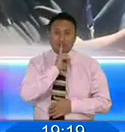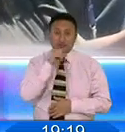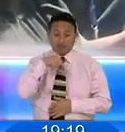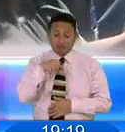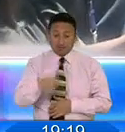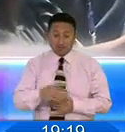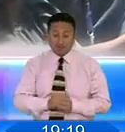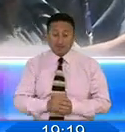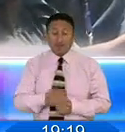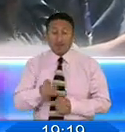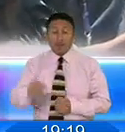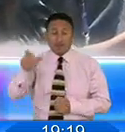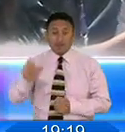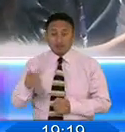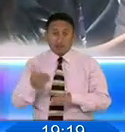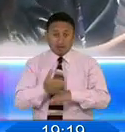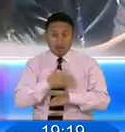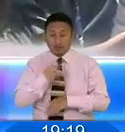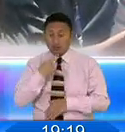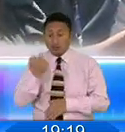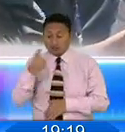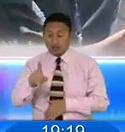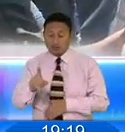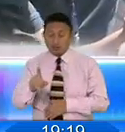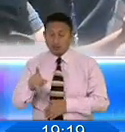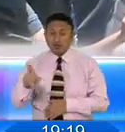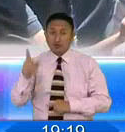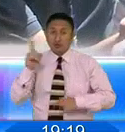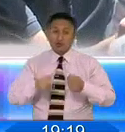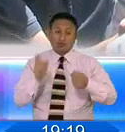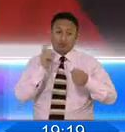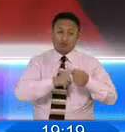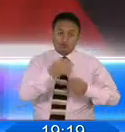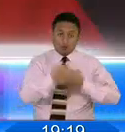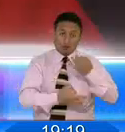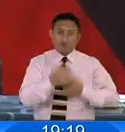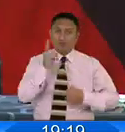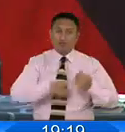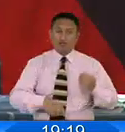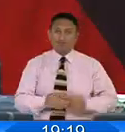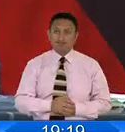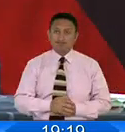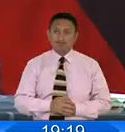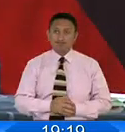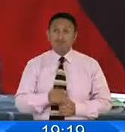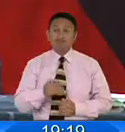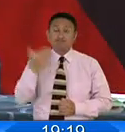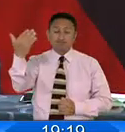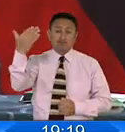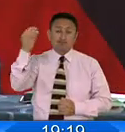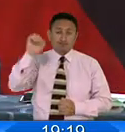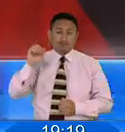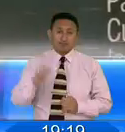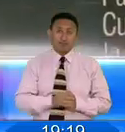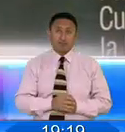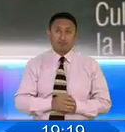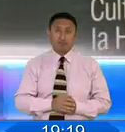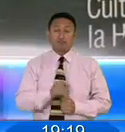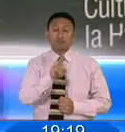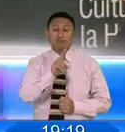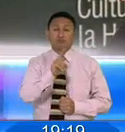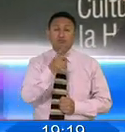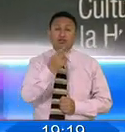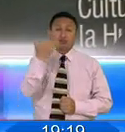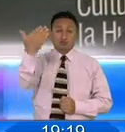si ya me han juzgado, ellos no podrían ser mis jueces. Además del alcalde, la comisión de mesa está integrada por el vicealcalde